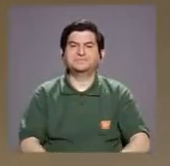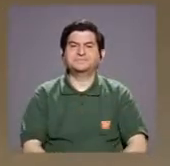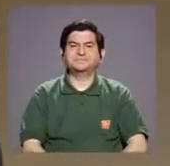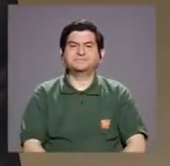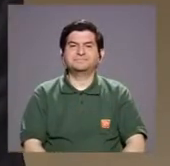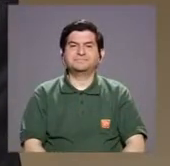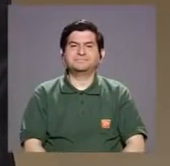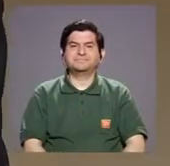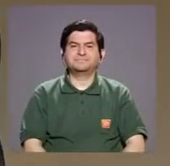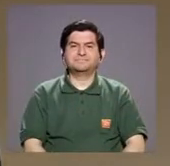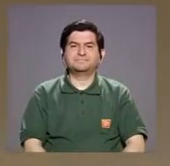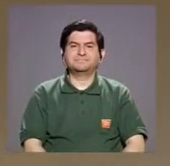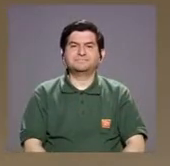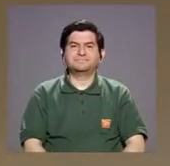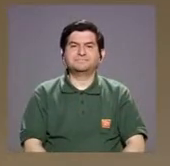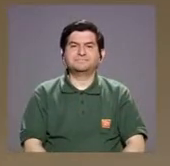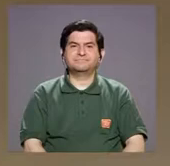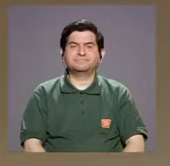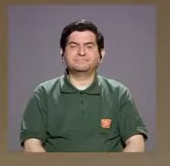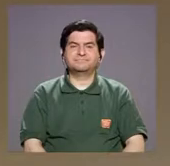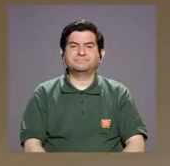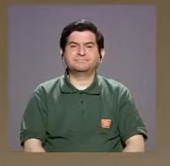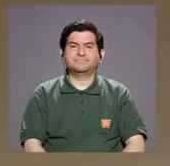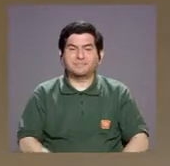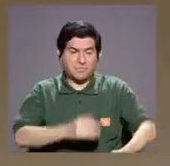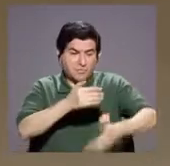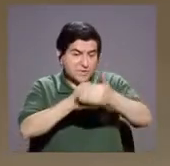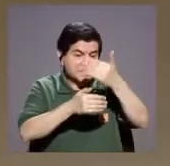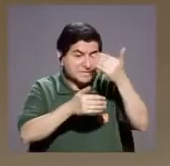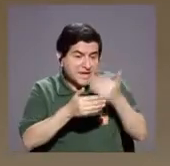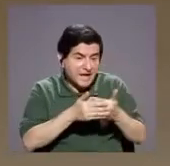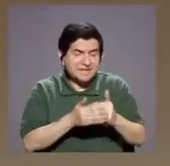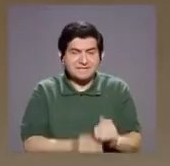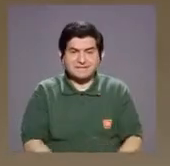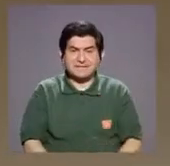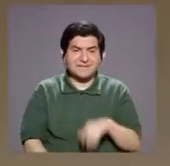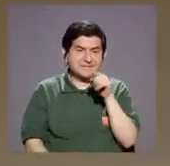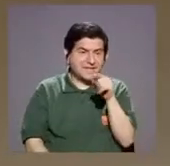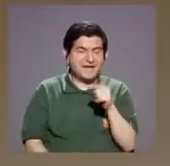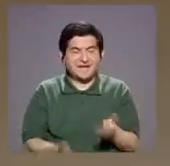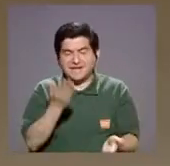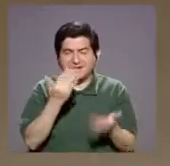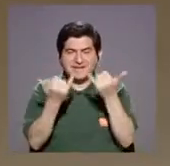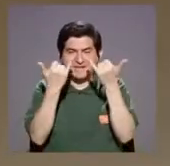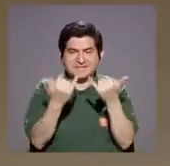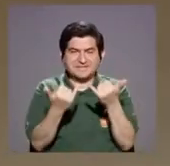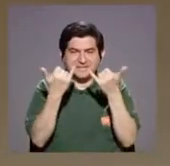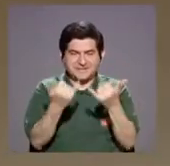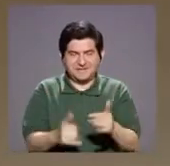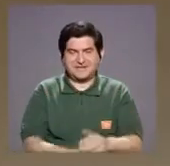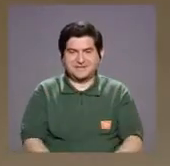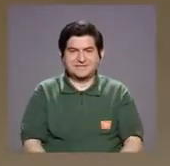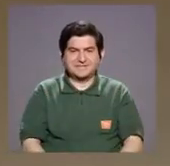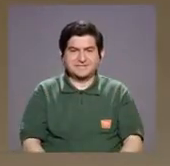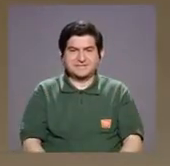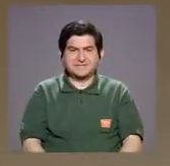pues anticipamos un poco la llamada pero si